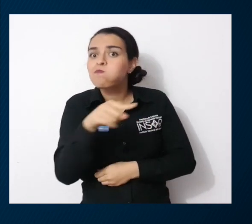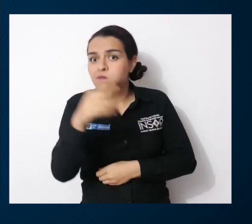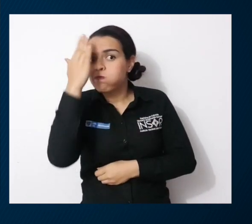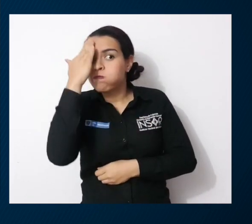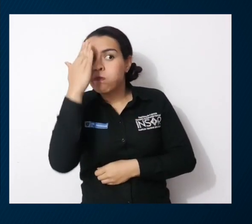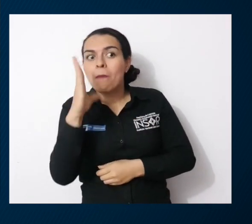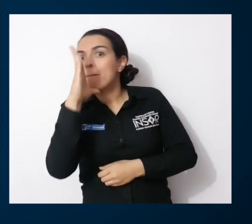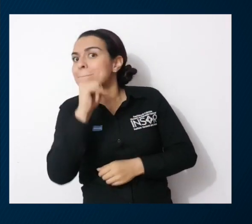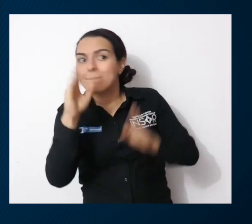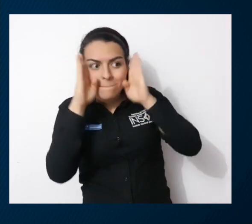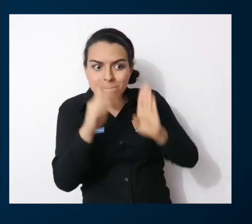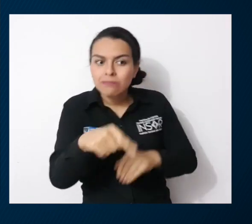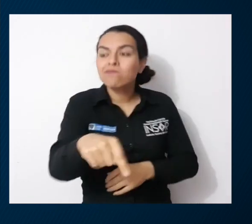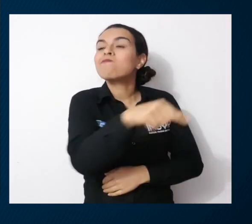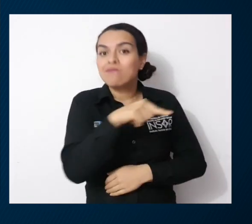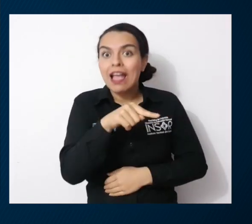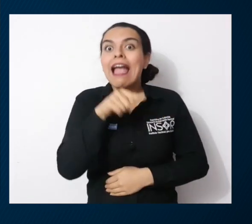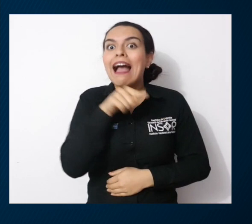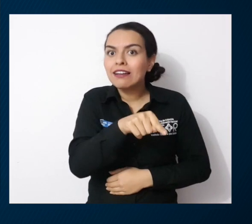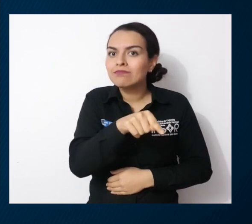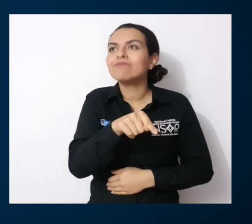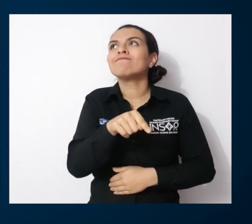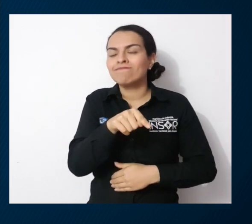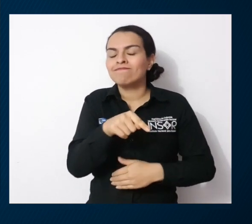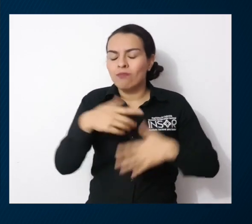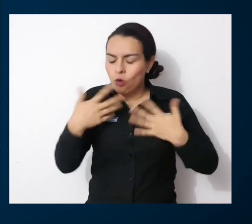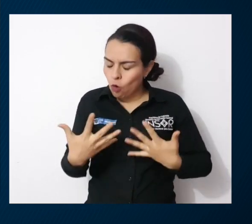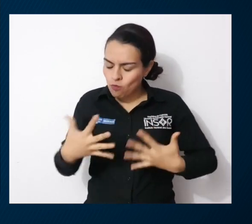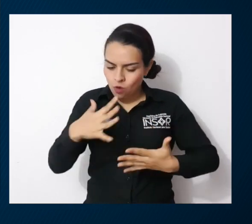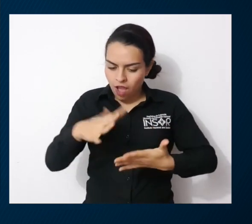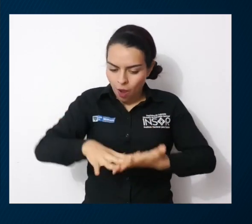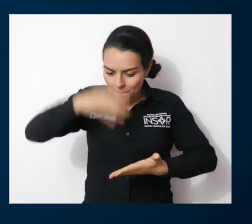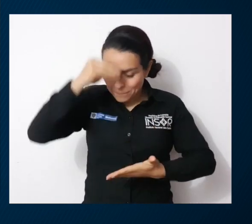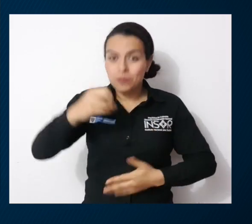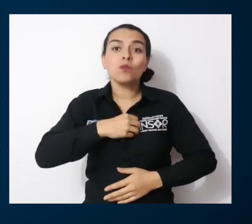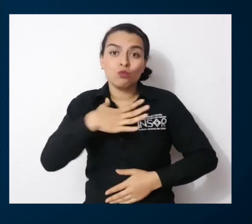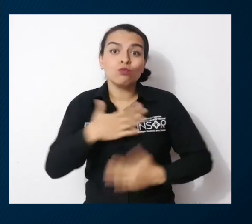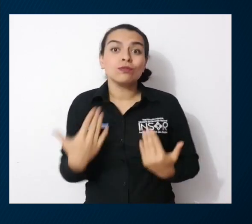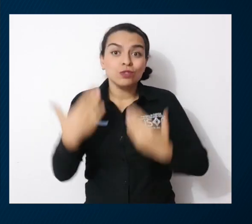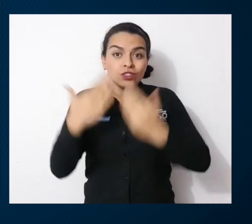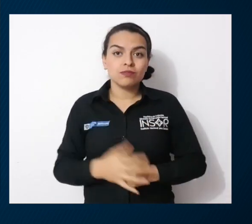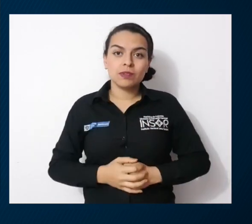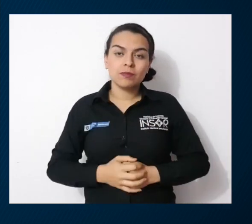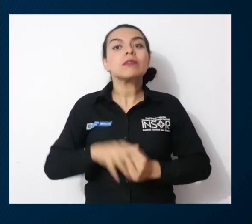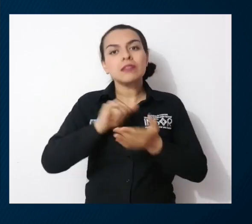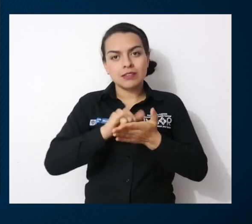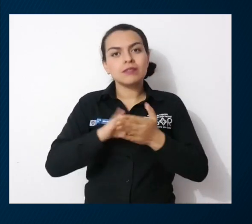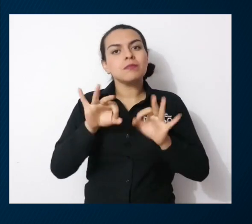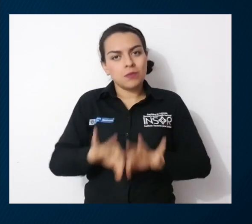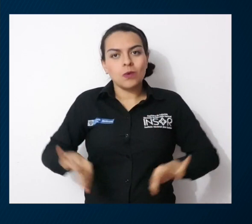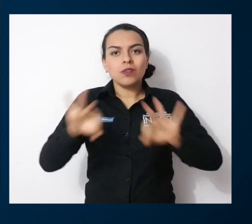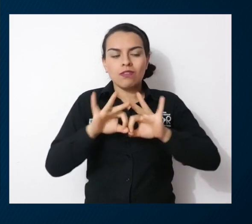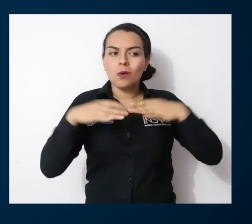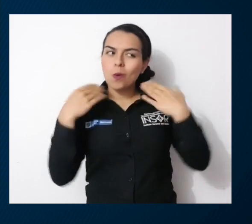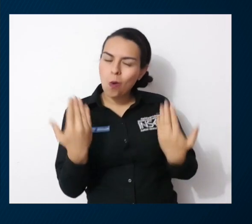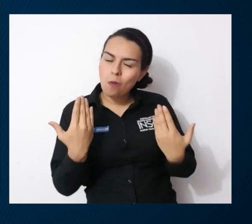rezagados, pero que esta es una gran oportunidad para aprender. Y el foco es importante que lo mantengamos ahí.